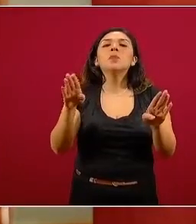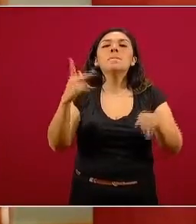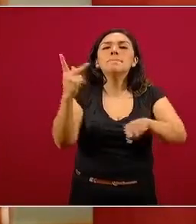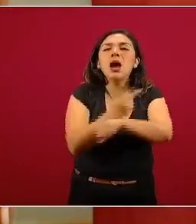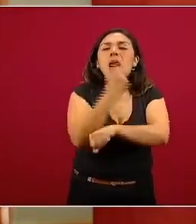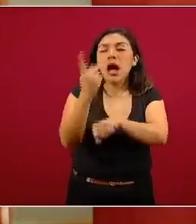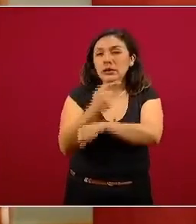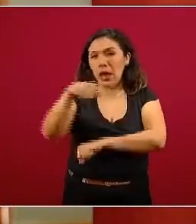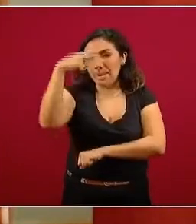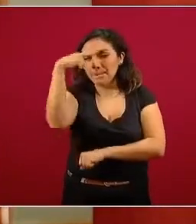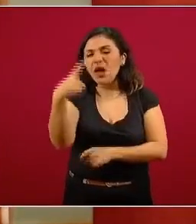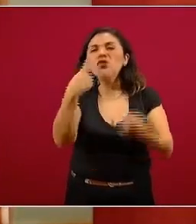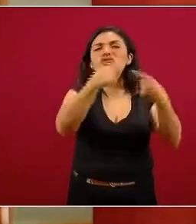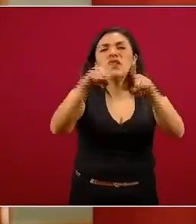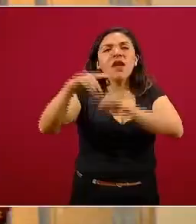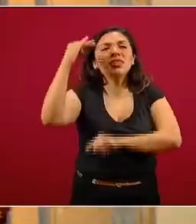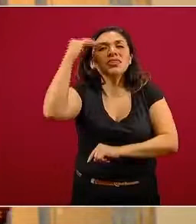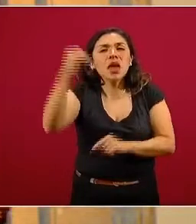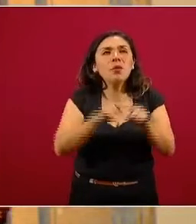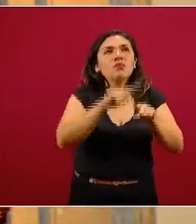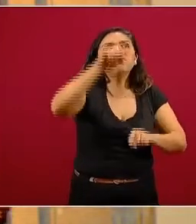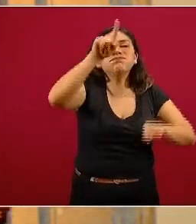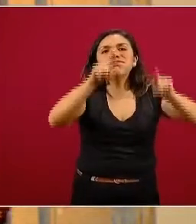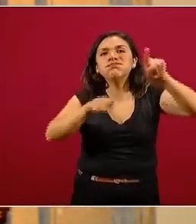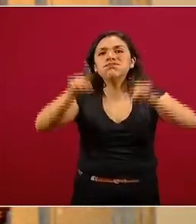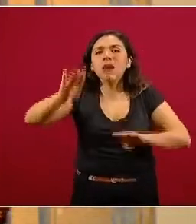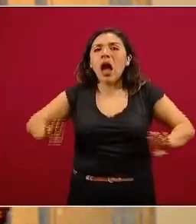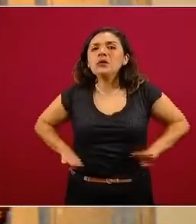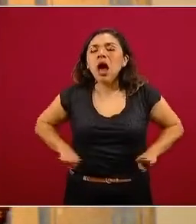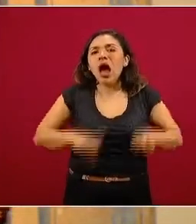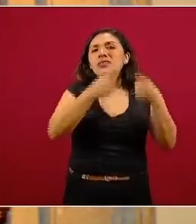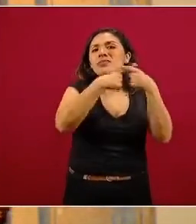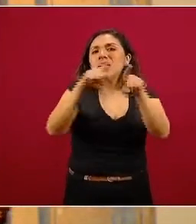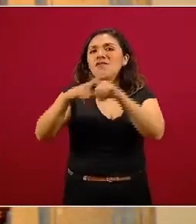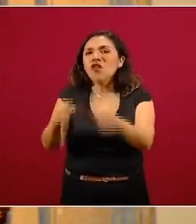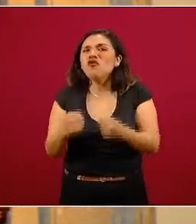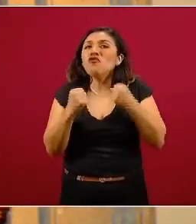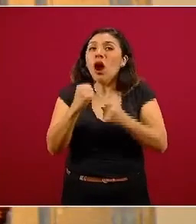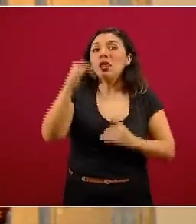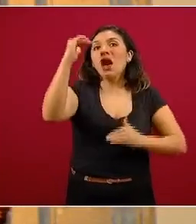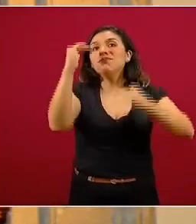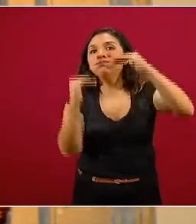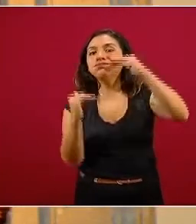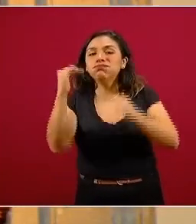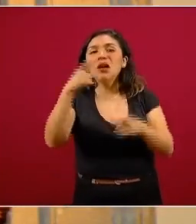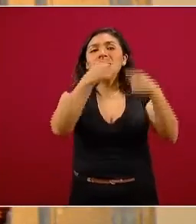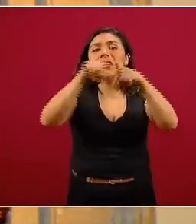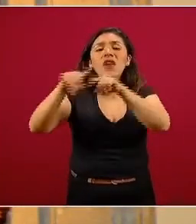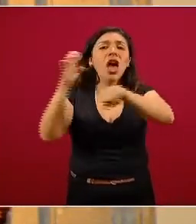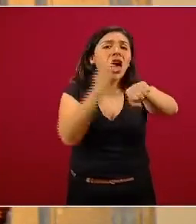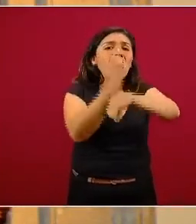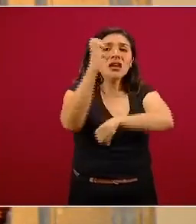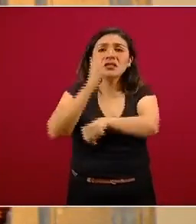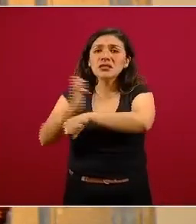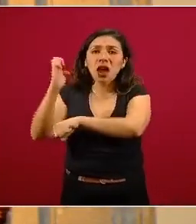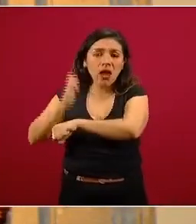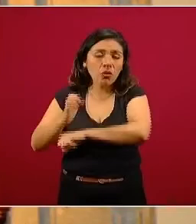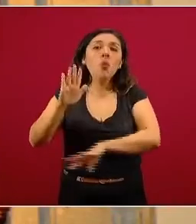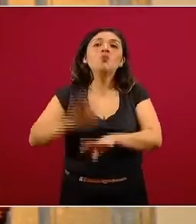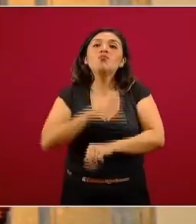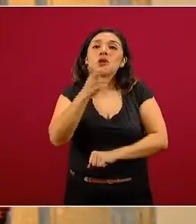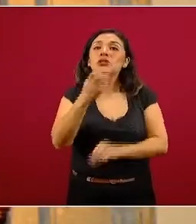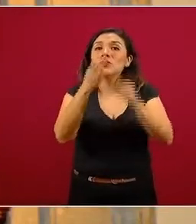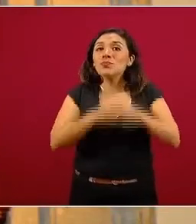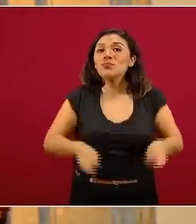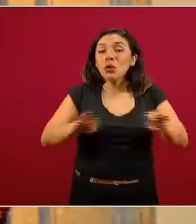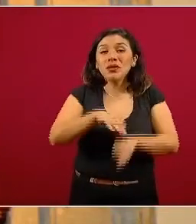sucede en diferentes momentos, con diferentes magnitudes en cada una de las 32 entidades federativas. Por eso la importancia